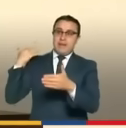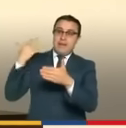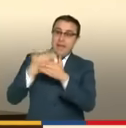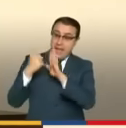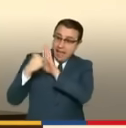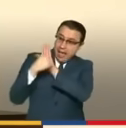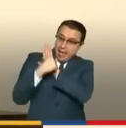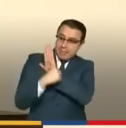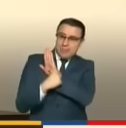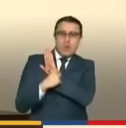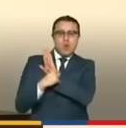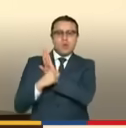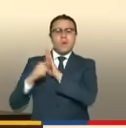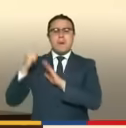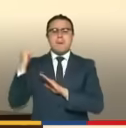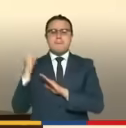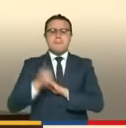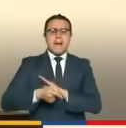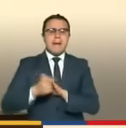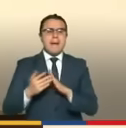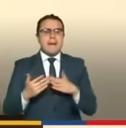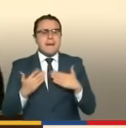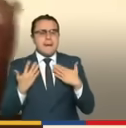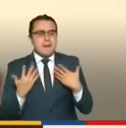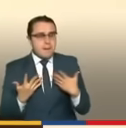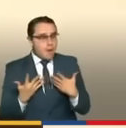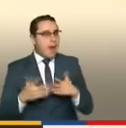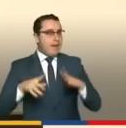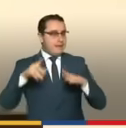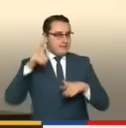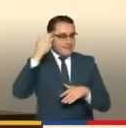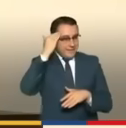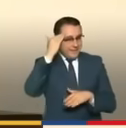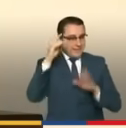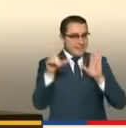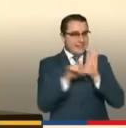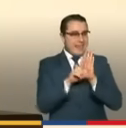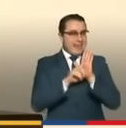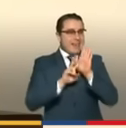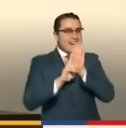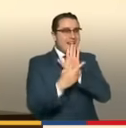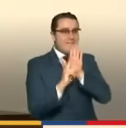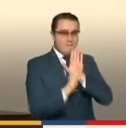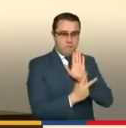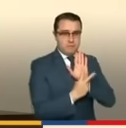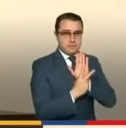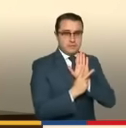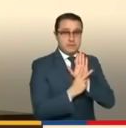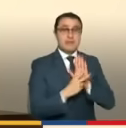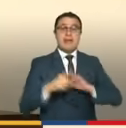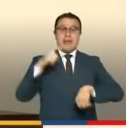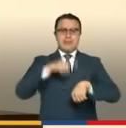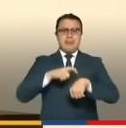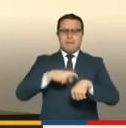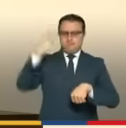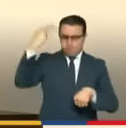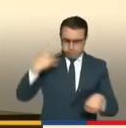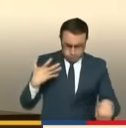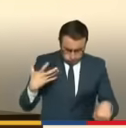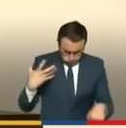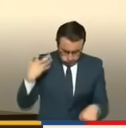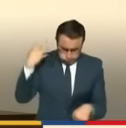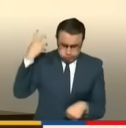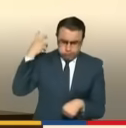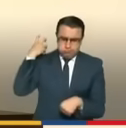de la Constitución que ordenaban unas reformas. Era un momento histórico,